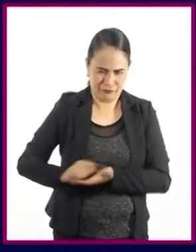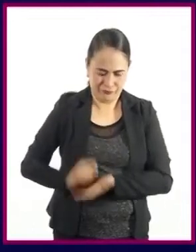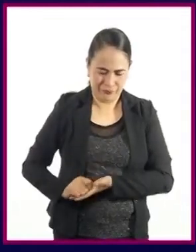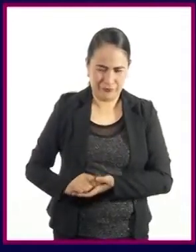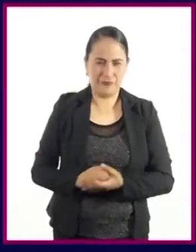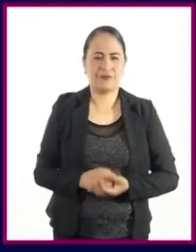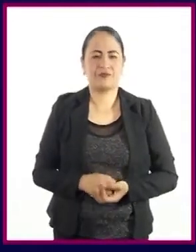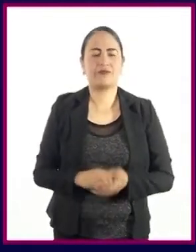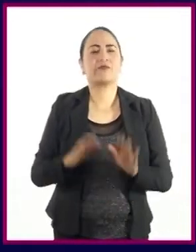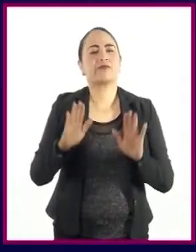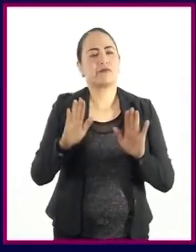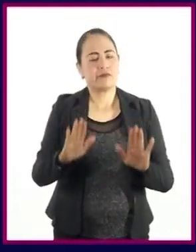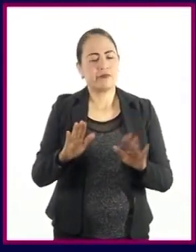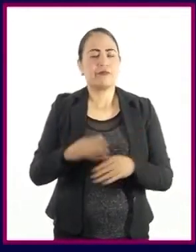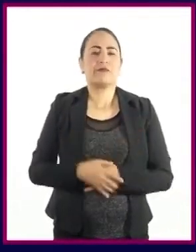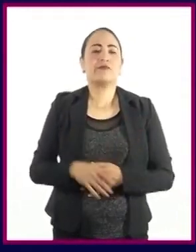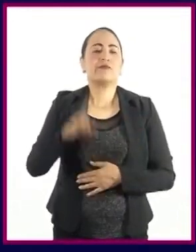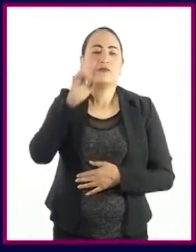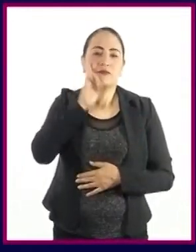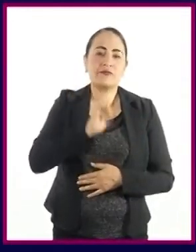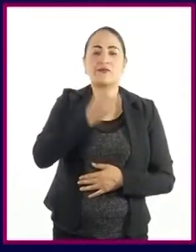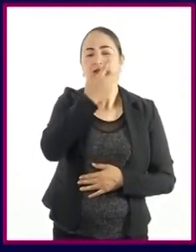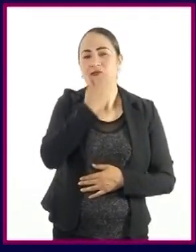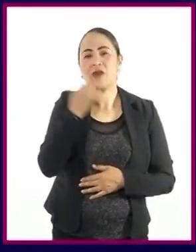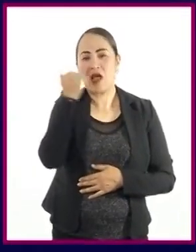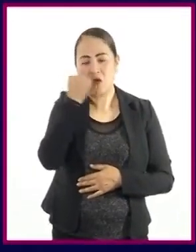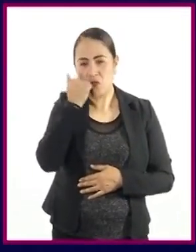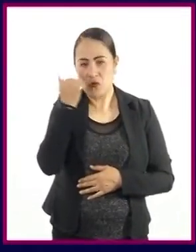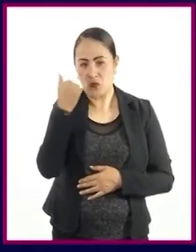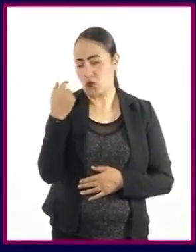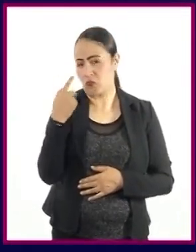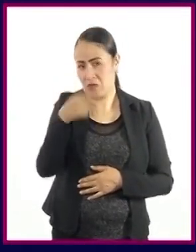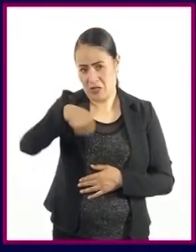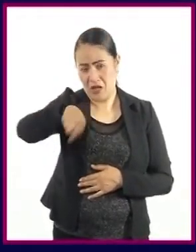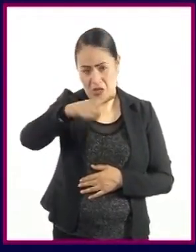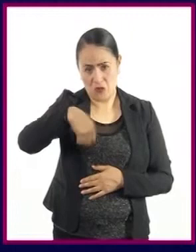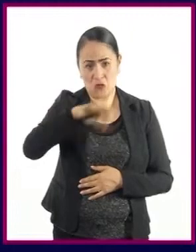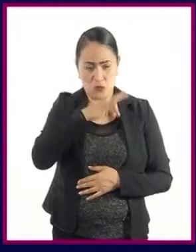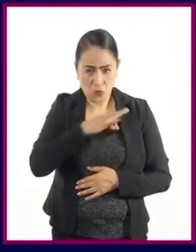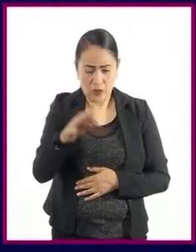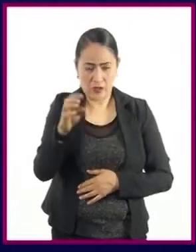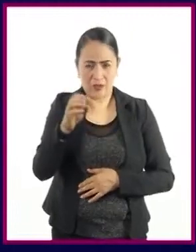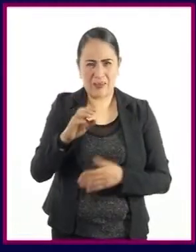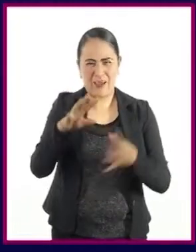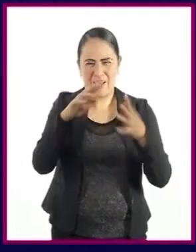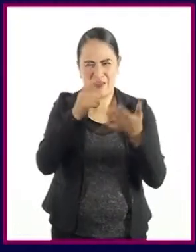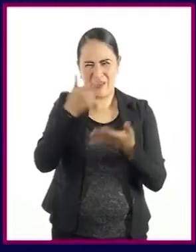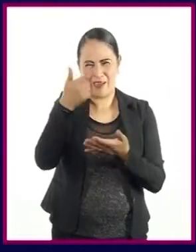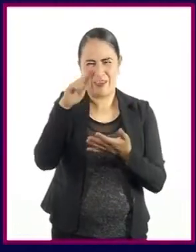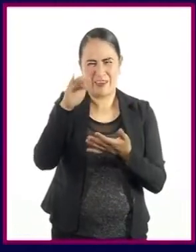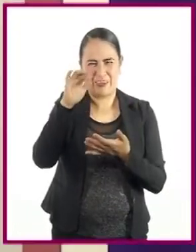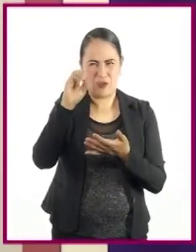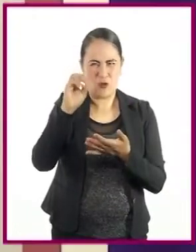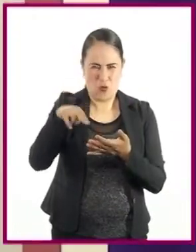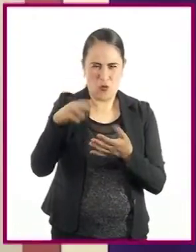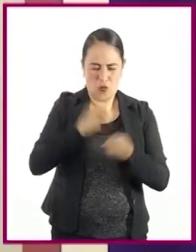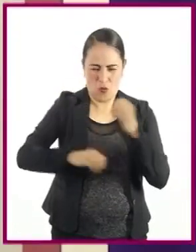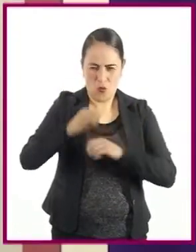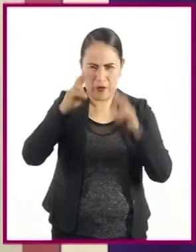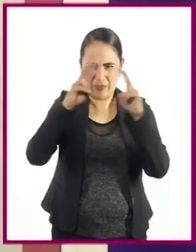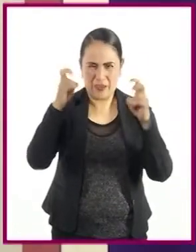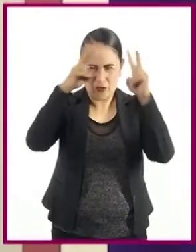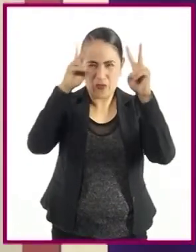Entonces, las alumnas y alumnos podrían escribir su propia obra de teatro para que también sea puesta en escena. Así